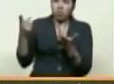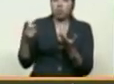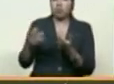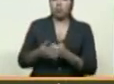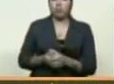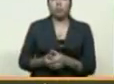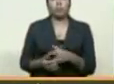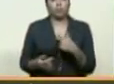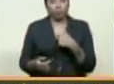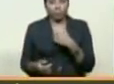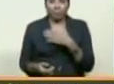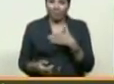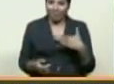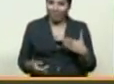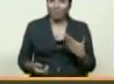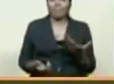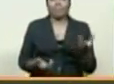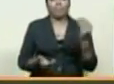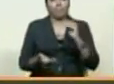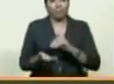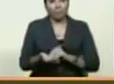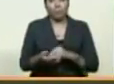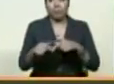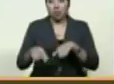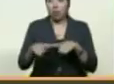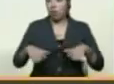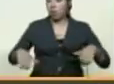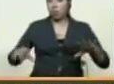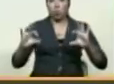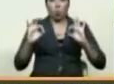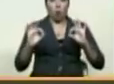Quiero insistir en esto aquí, en este espacio.